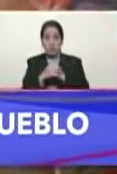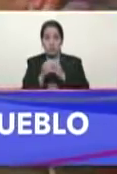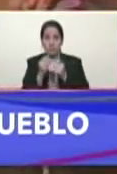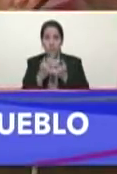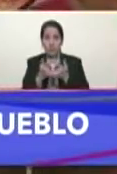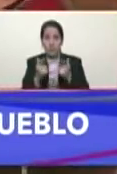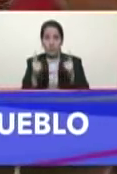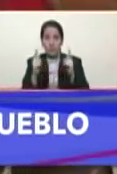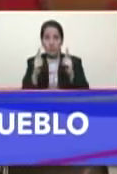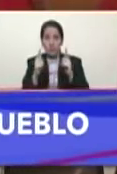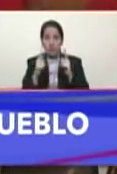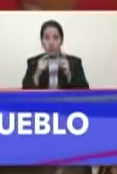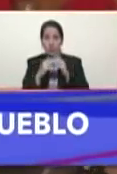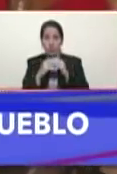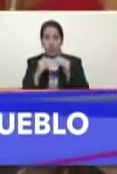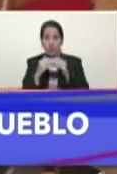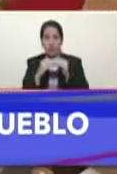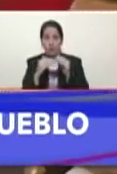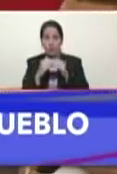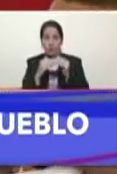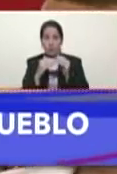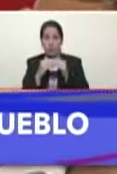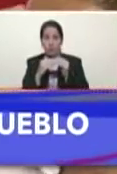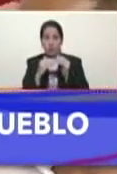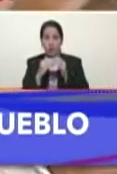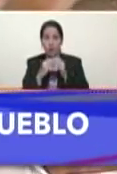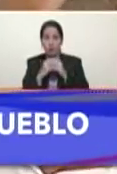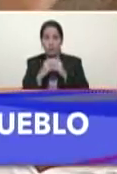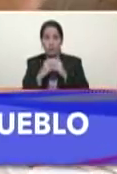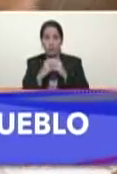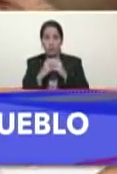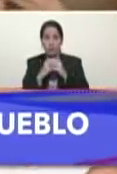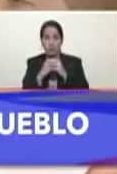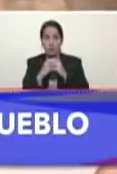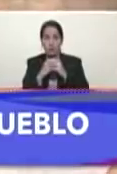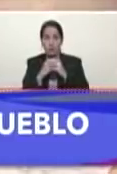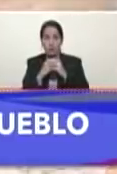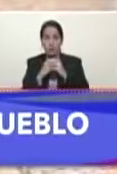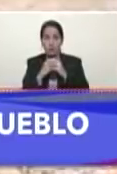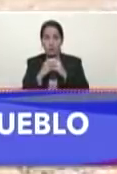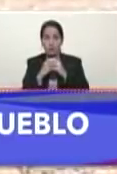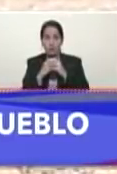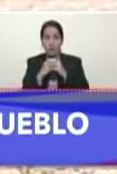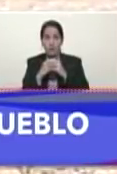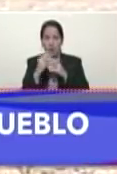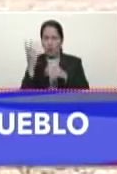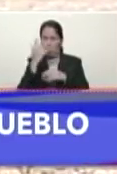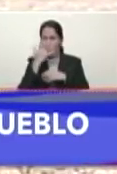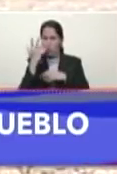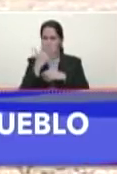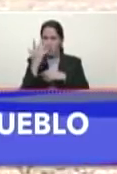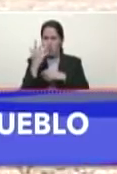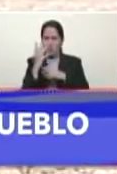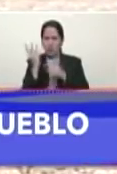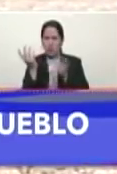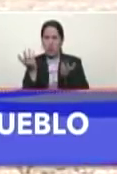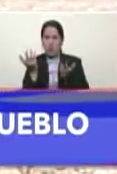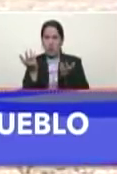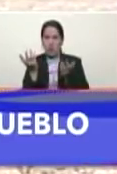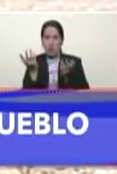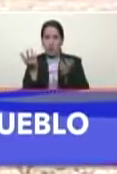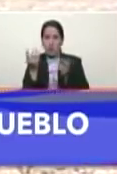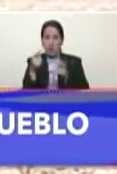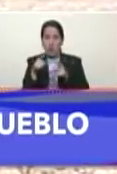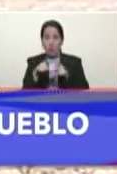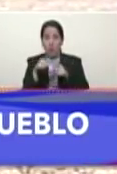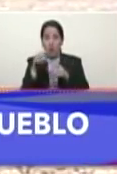Liberación del dólar y de los mecanismos financieros. No lo duden, miren, Venezuela es el